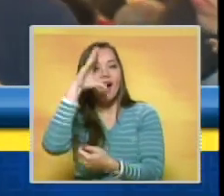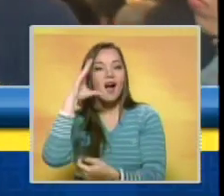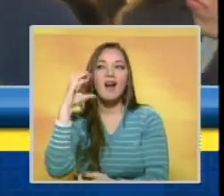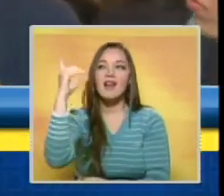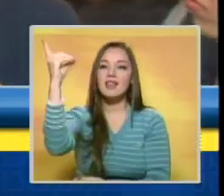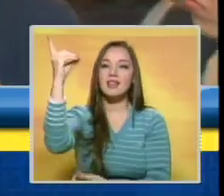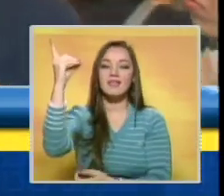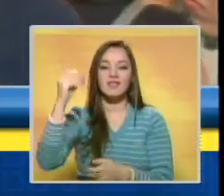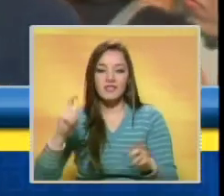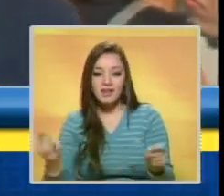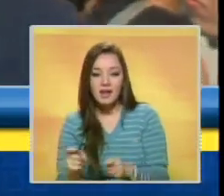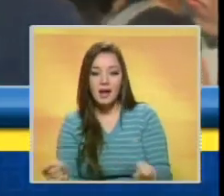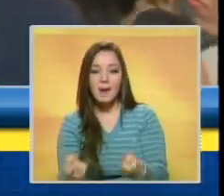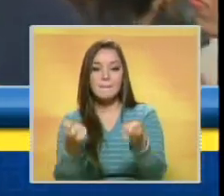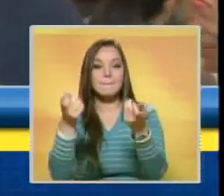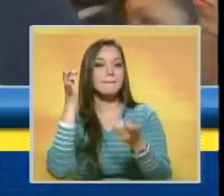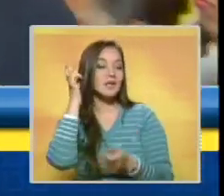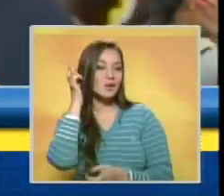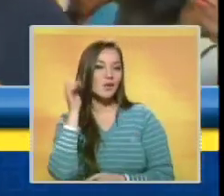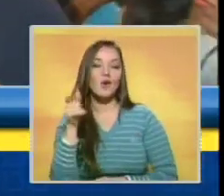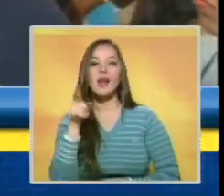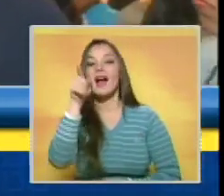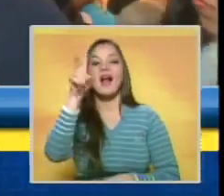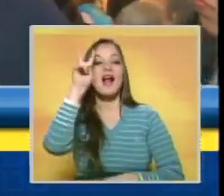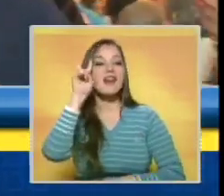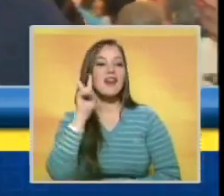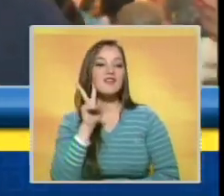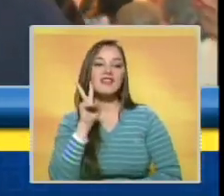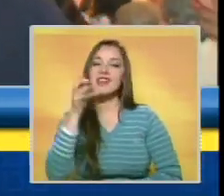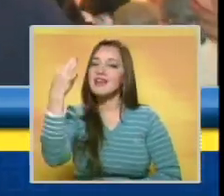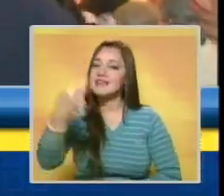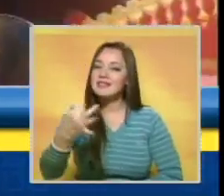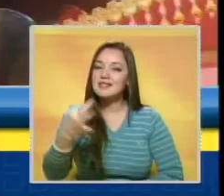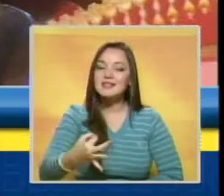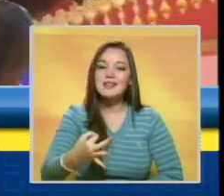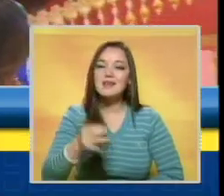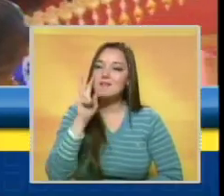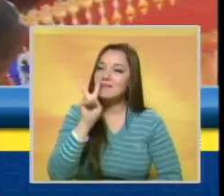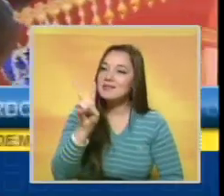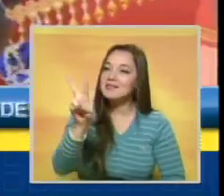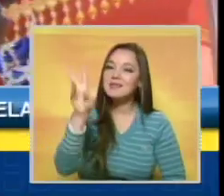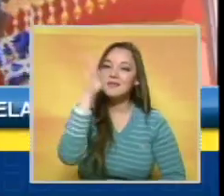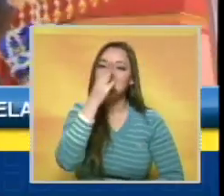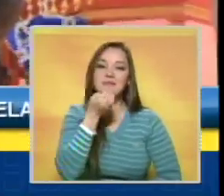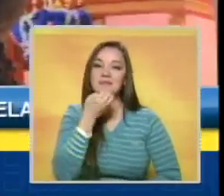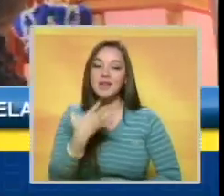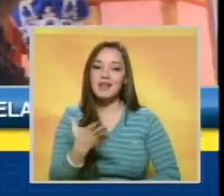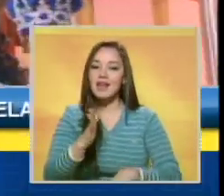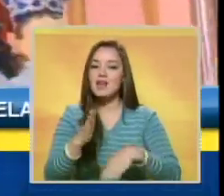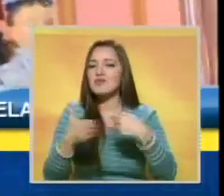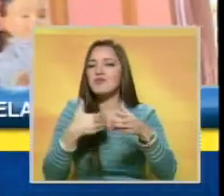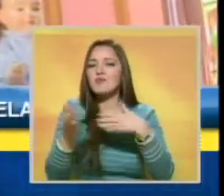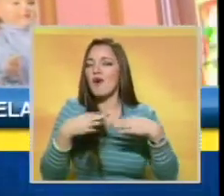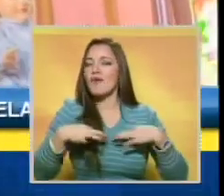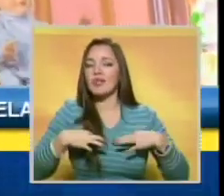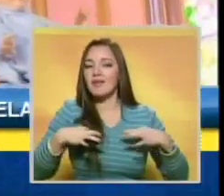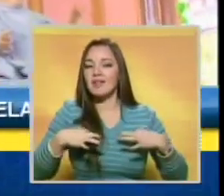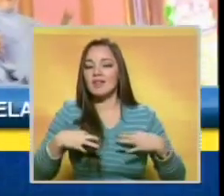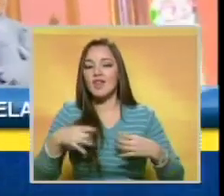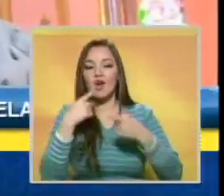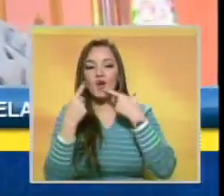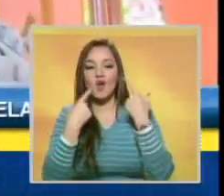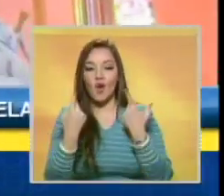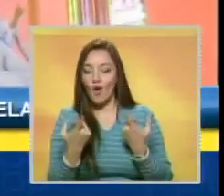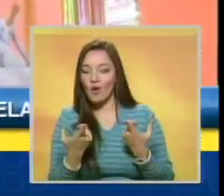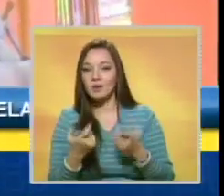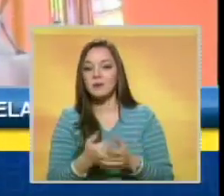Y ella siempre se va a ver hermosa, la tela que sea, el color que sea. El traje es de raso de seda italiano azul,